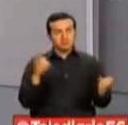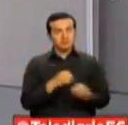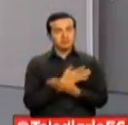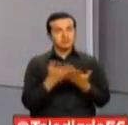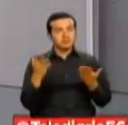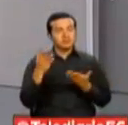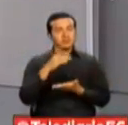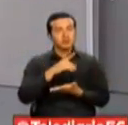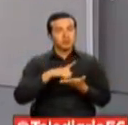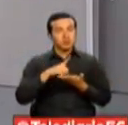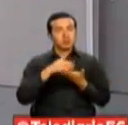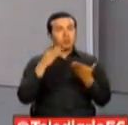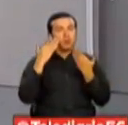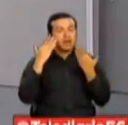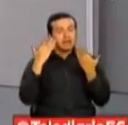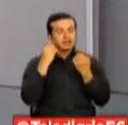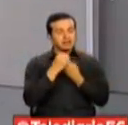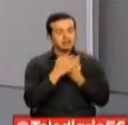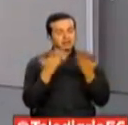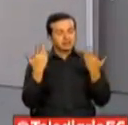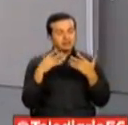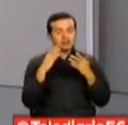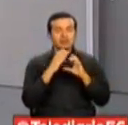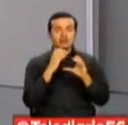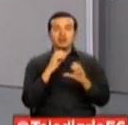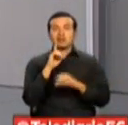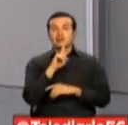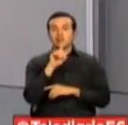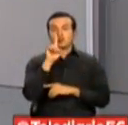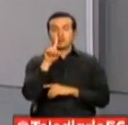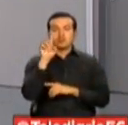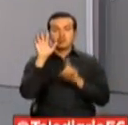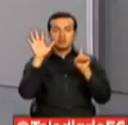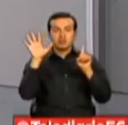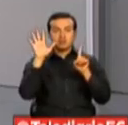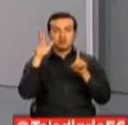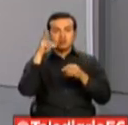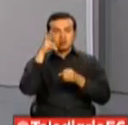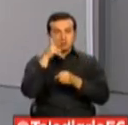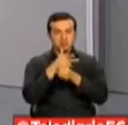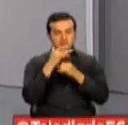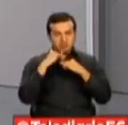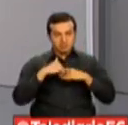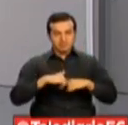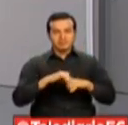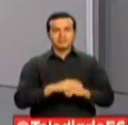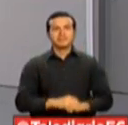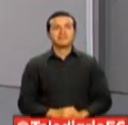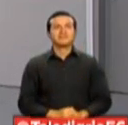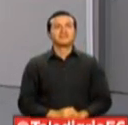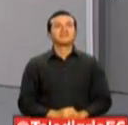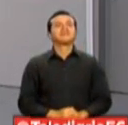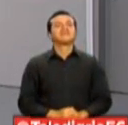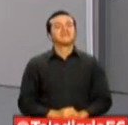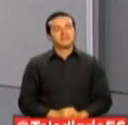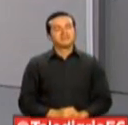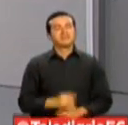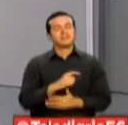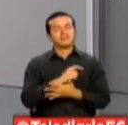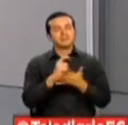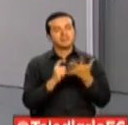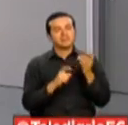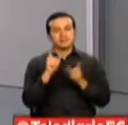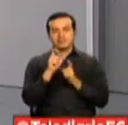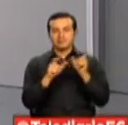el distrito Nueva Prosperina, la estación de la línea 116. Hasta acá está la cámara de Telediario. Así es, donde lo necesita